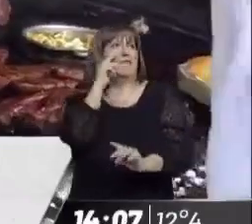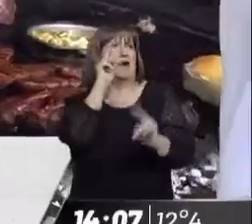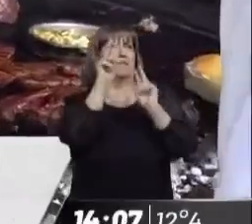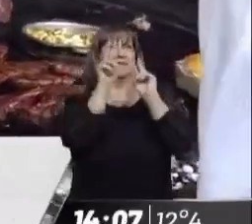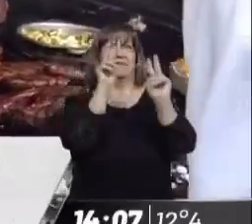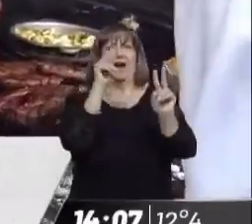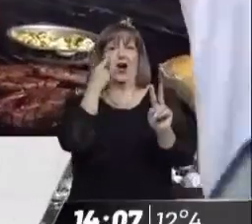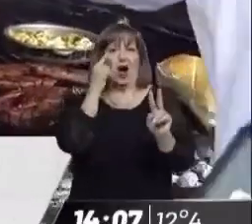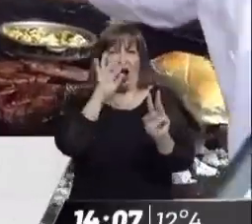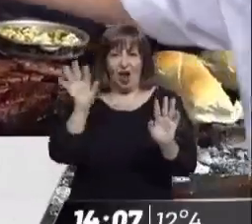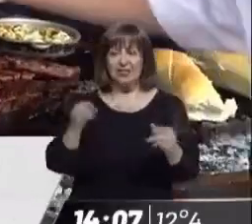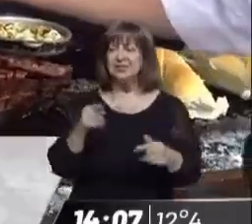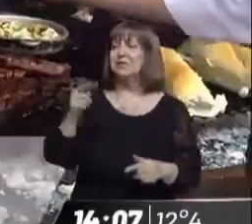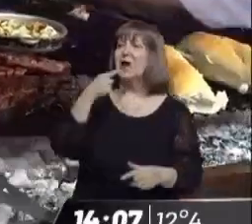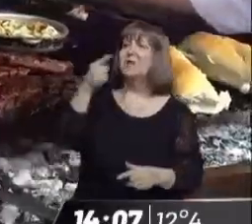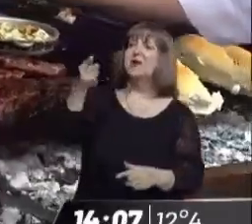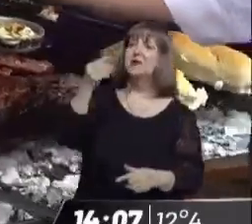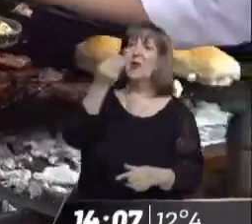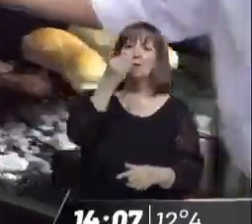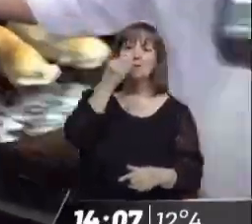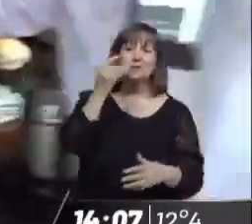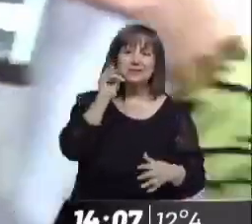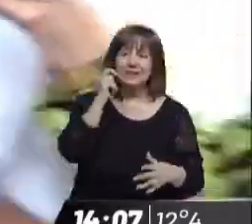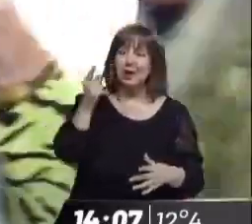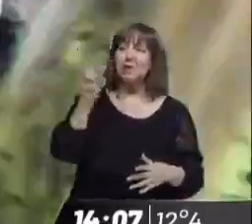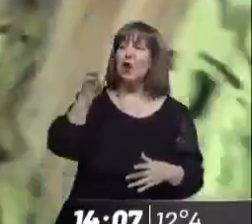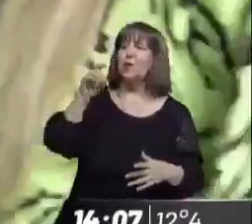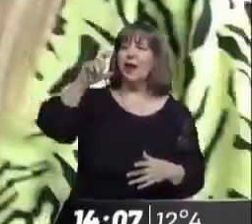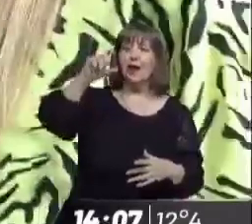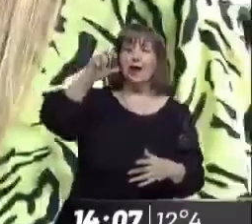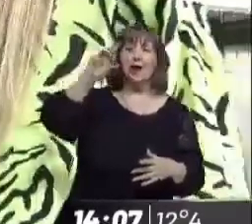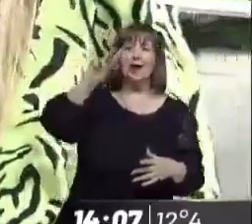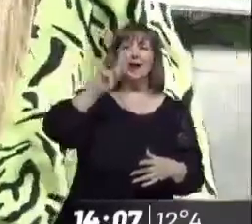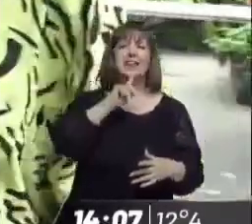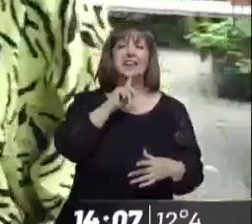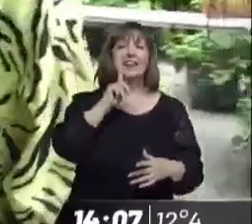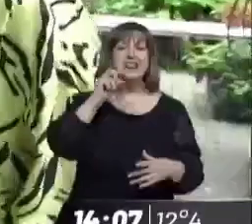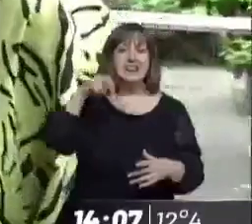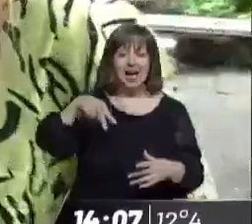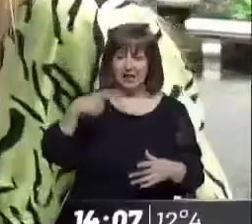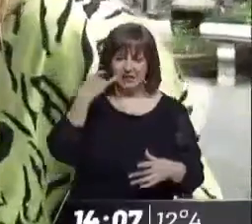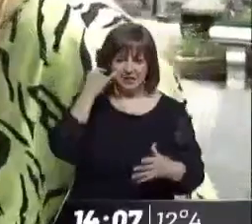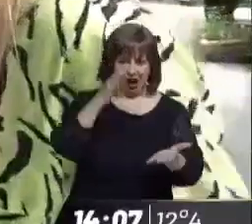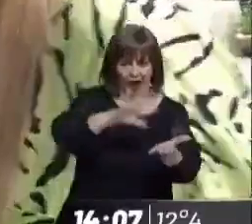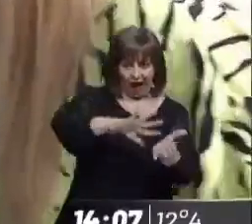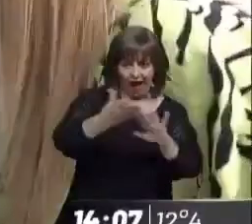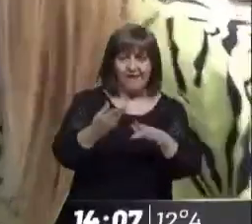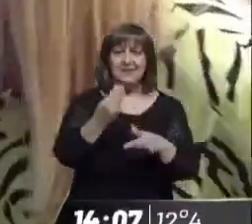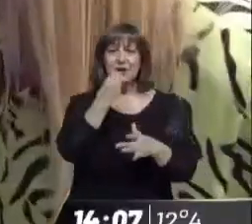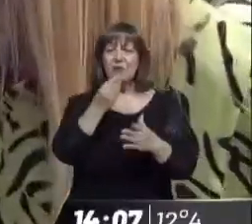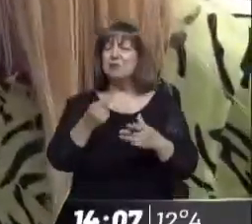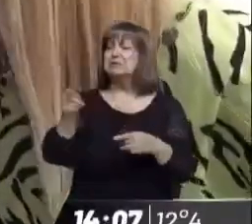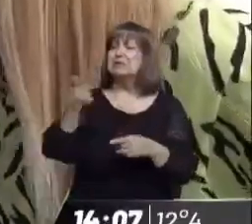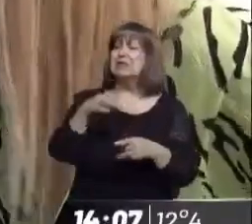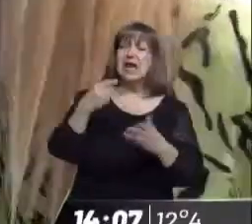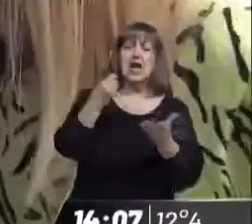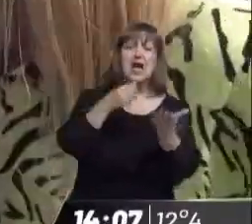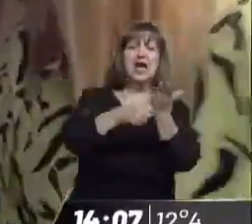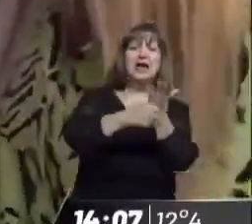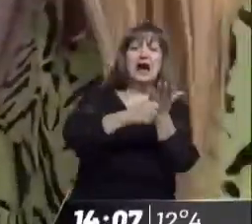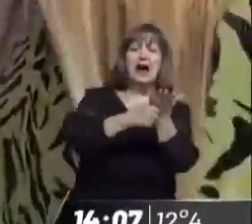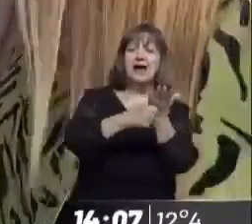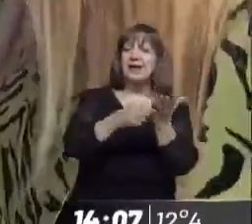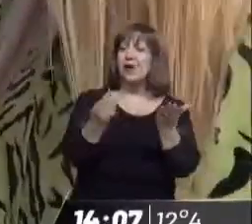Feli. Contame, tu nombre, por favor. Hola, ¿qué tal? Cristian. Cristian es el parrillero estrella. ¿Qué cortes tenemos por